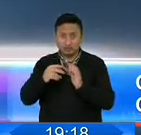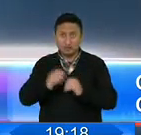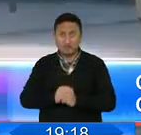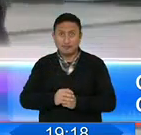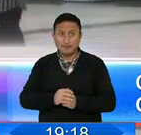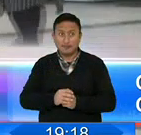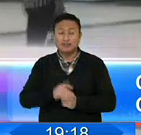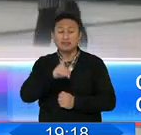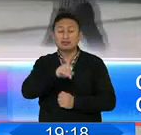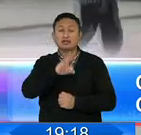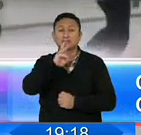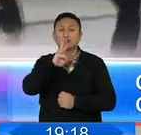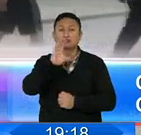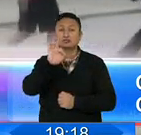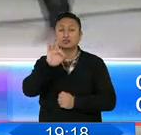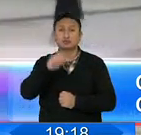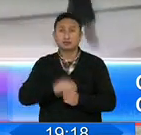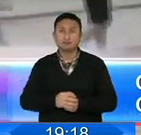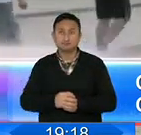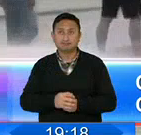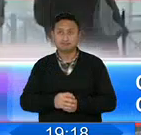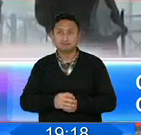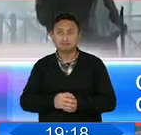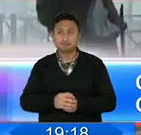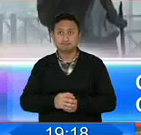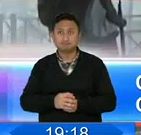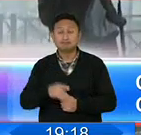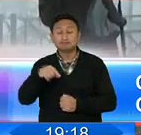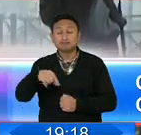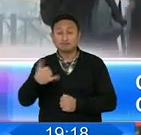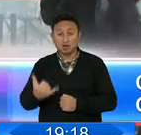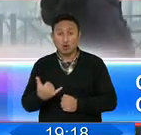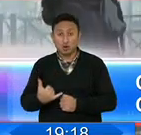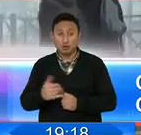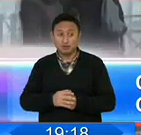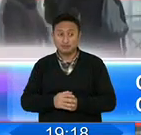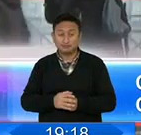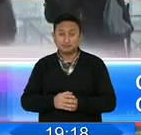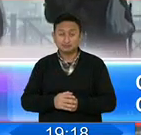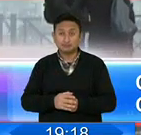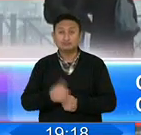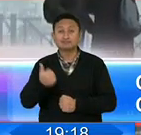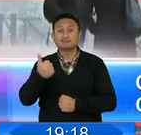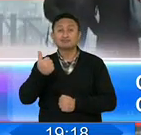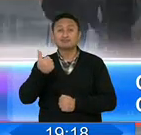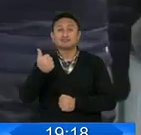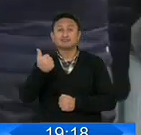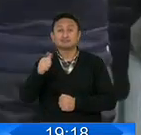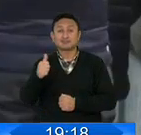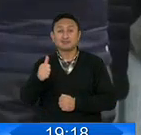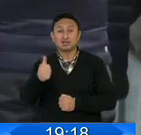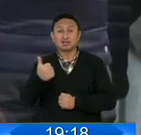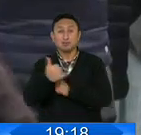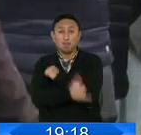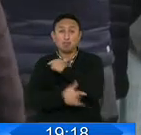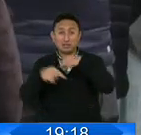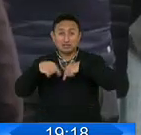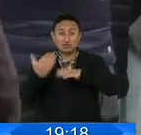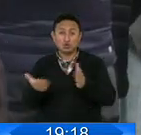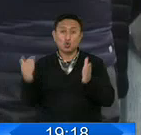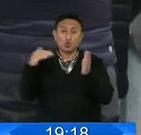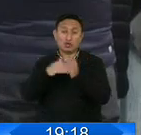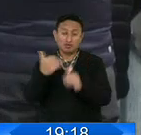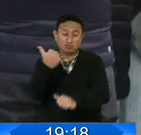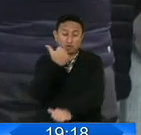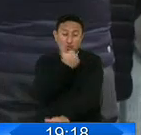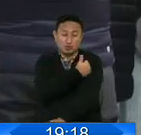en 169. Mientras esto pasa, para hoy, casi una decena de países reanudaron el uso de la vacuna de AstraZeneca. Esto se